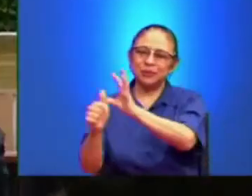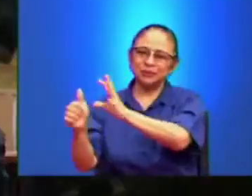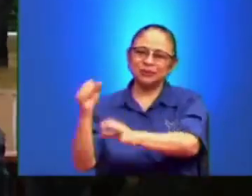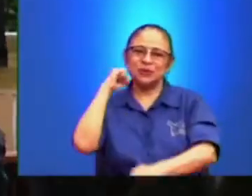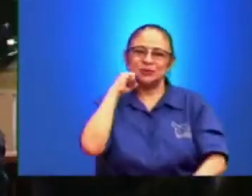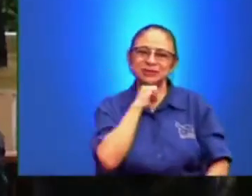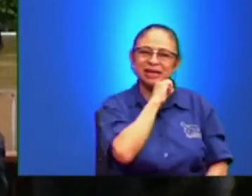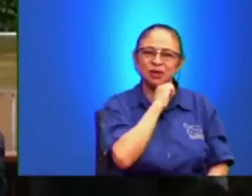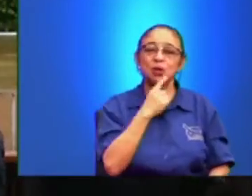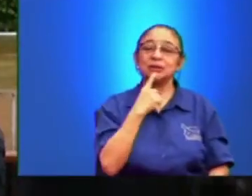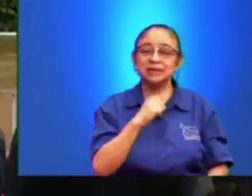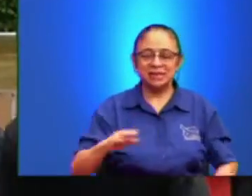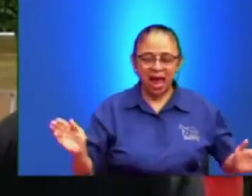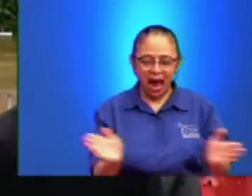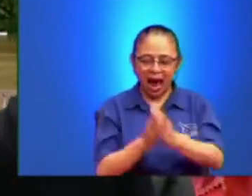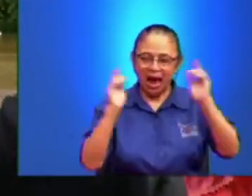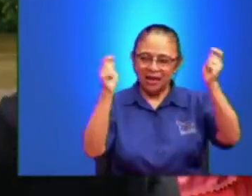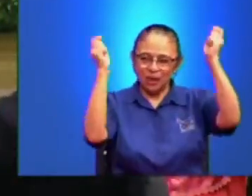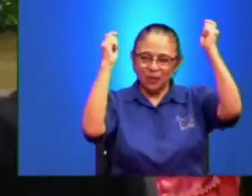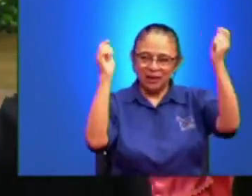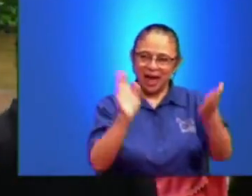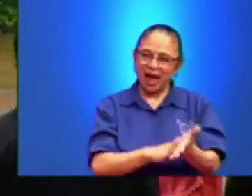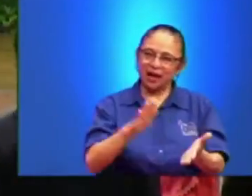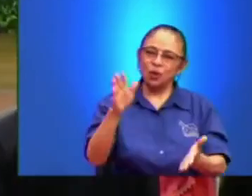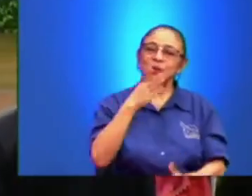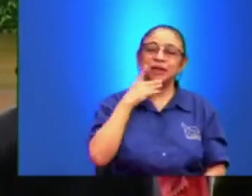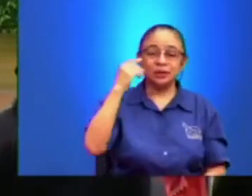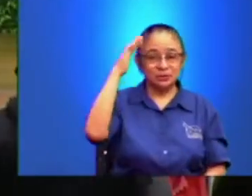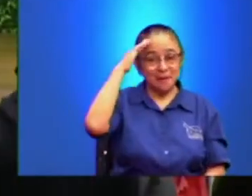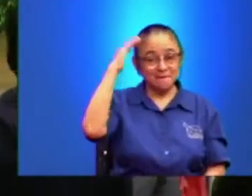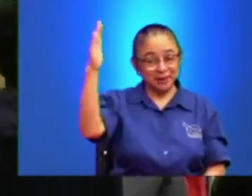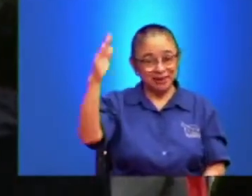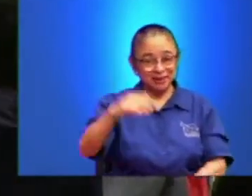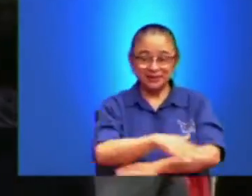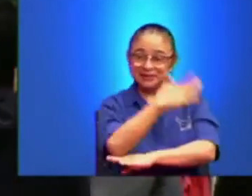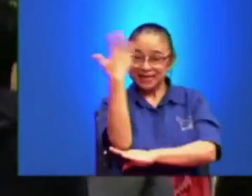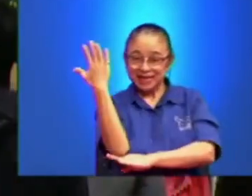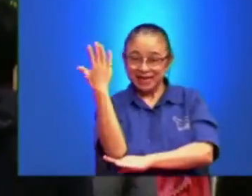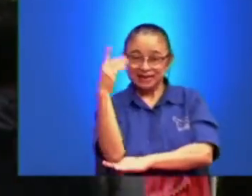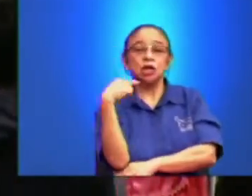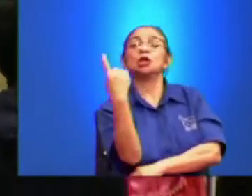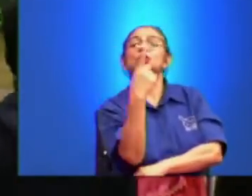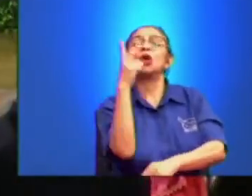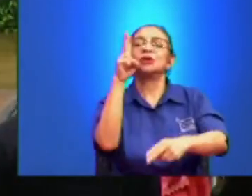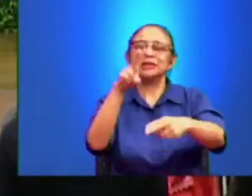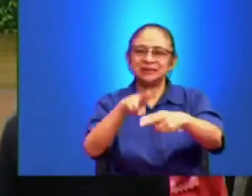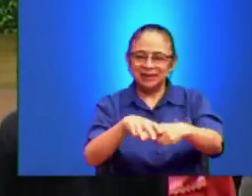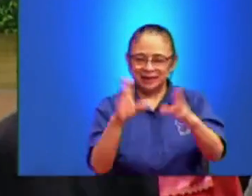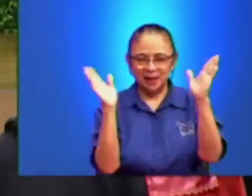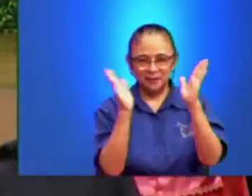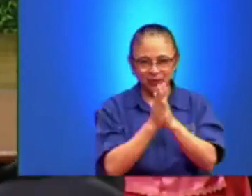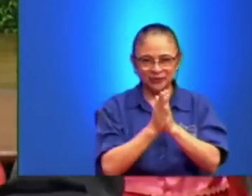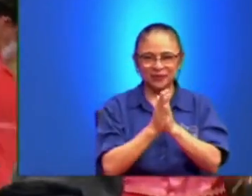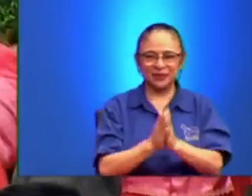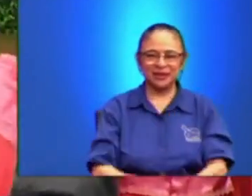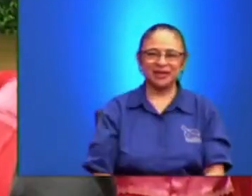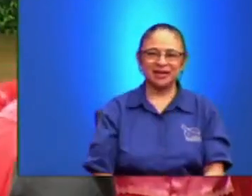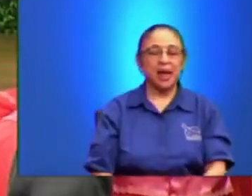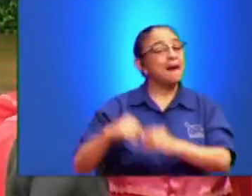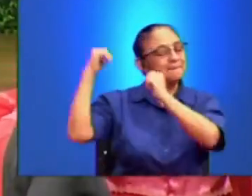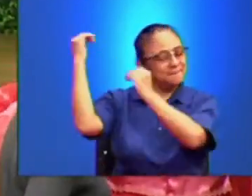aleluya gloria a dios buenos días hermanos llamados a tomar su lugar por favor